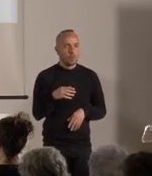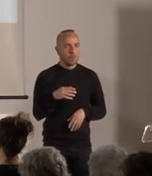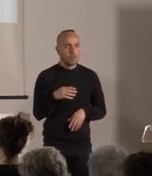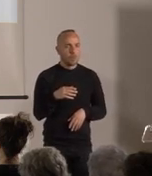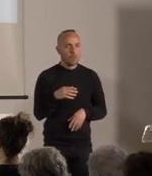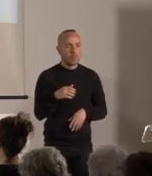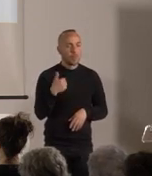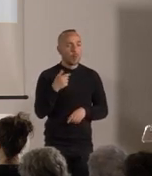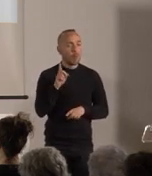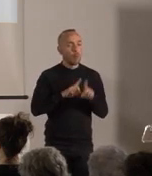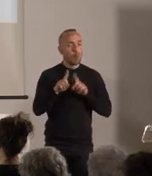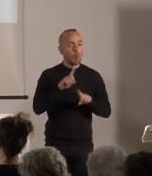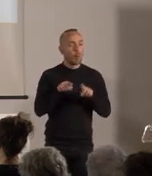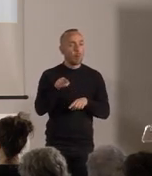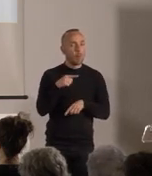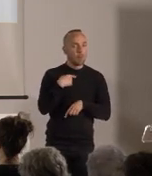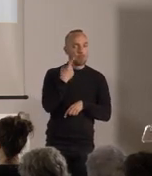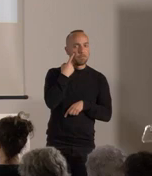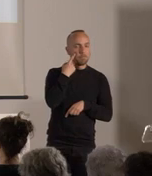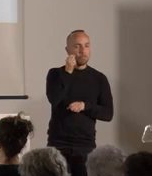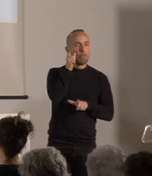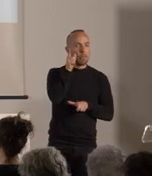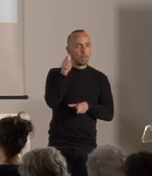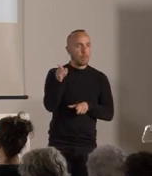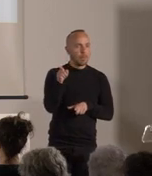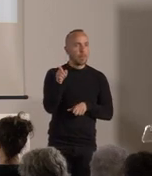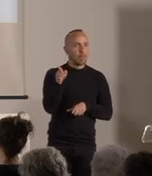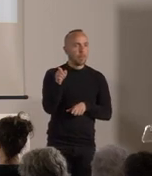una de las problemáticas que habíamos visto era que teníamos cero